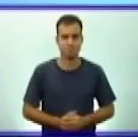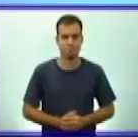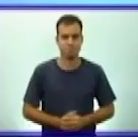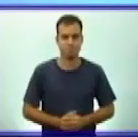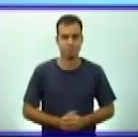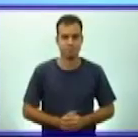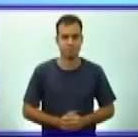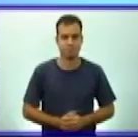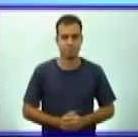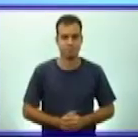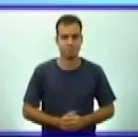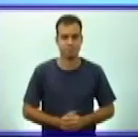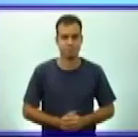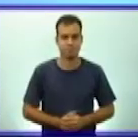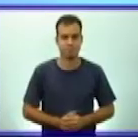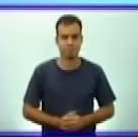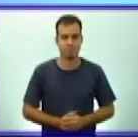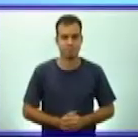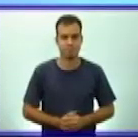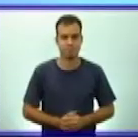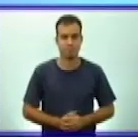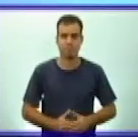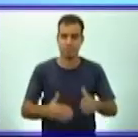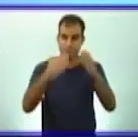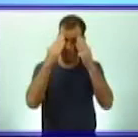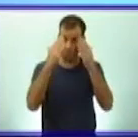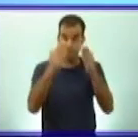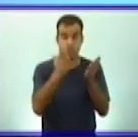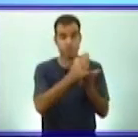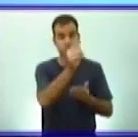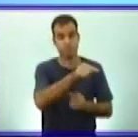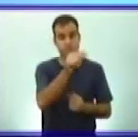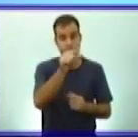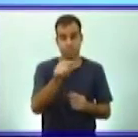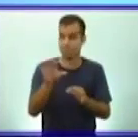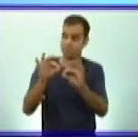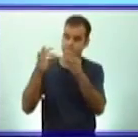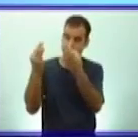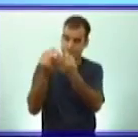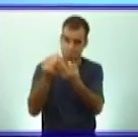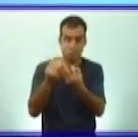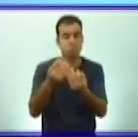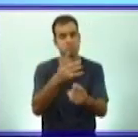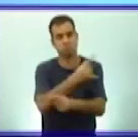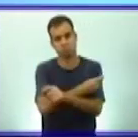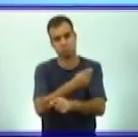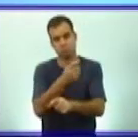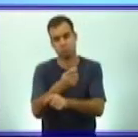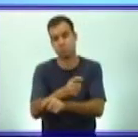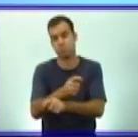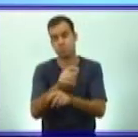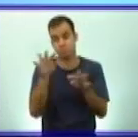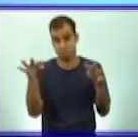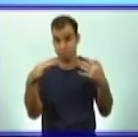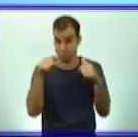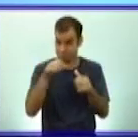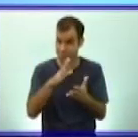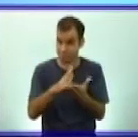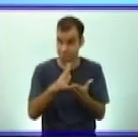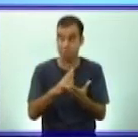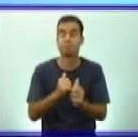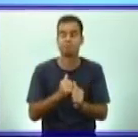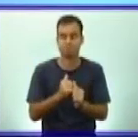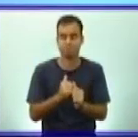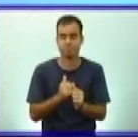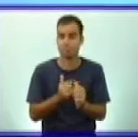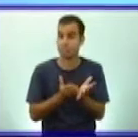Saludos, estudiantes, familias y docentes. Continuamos trabajando con los temas relacionados con los